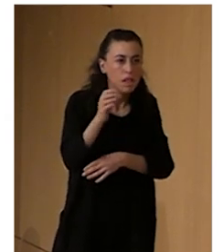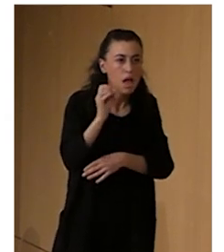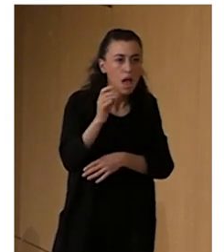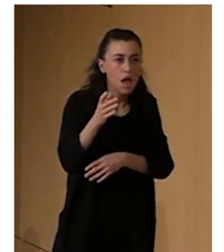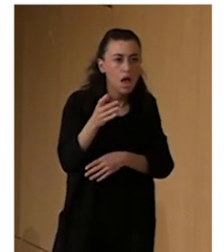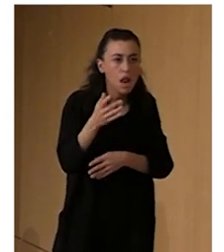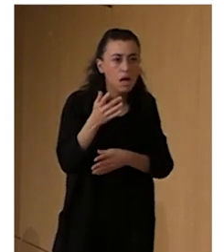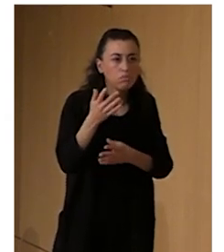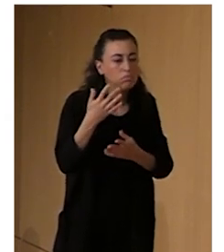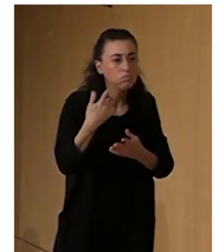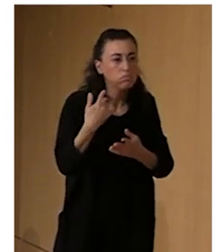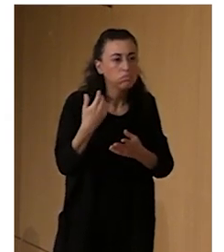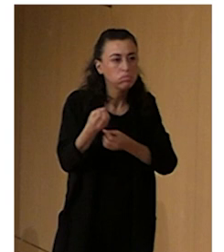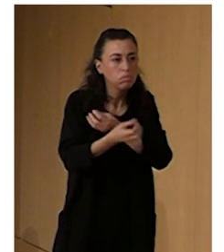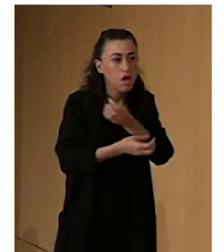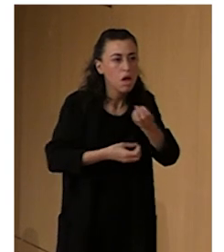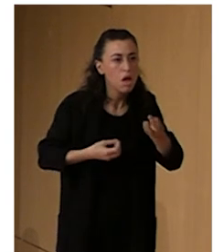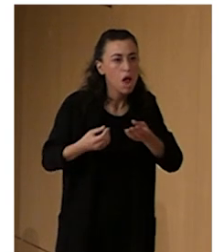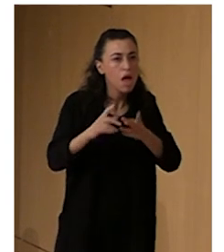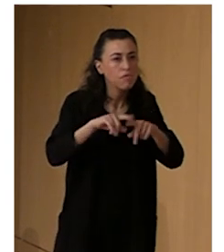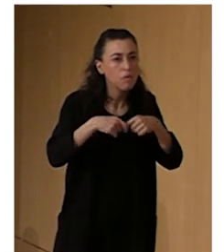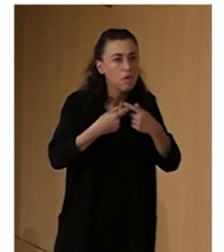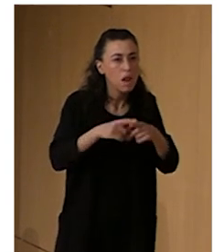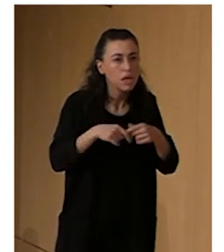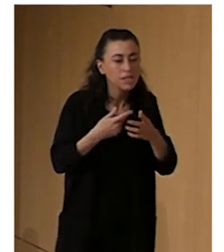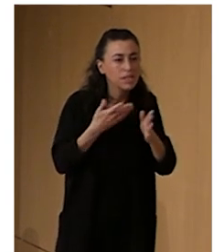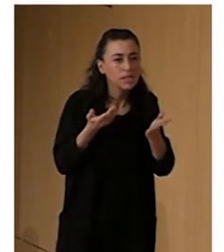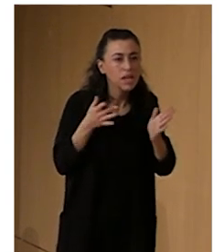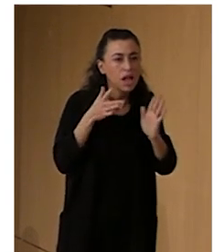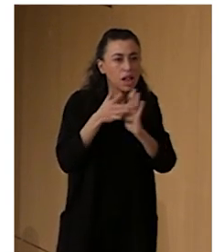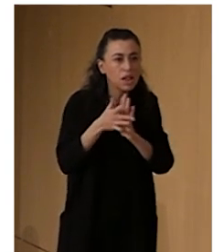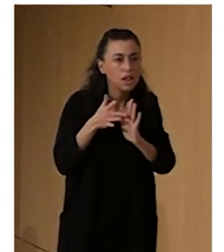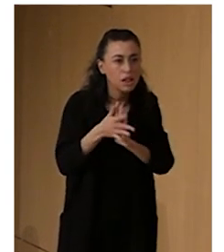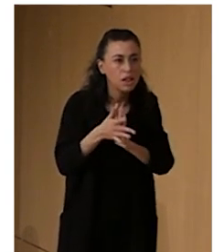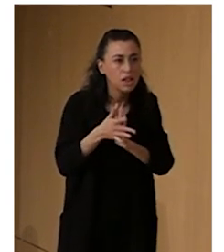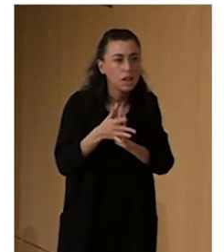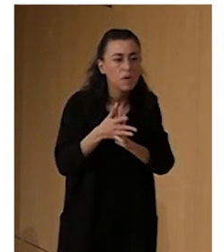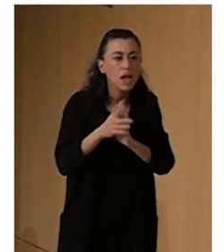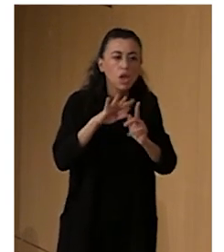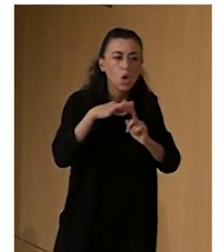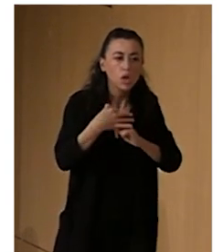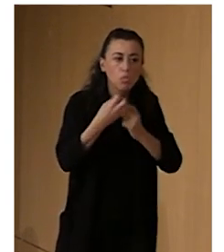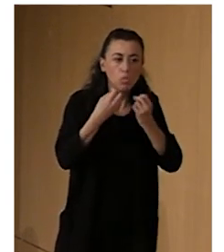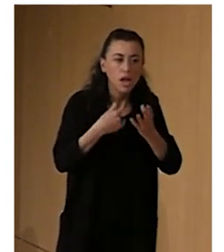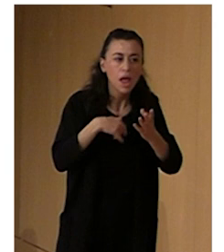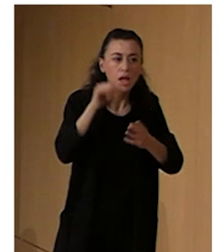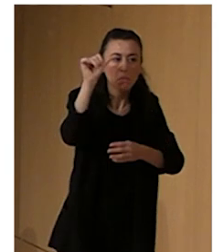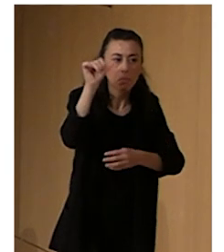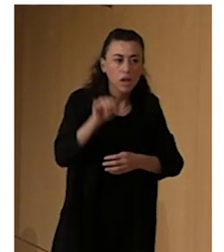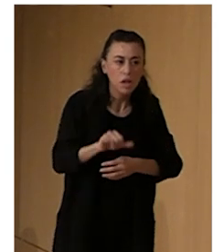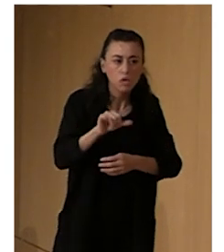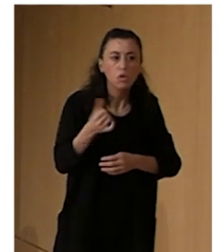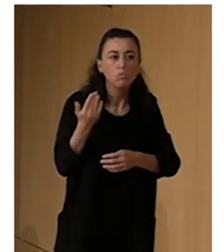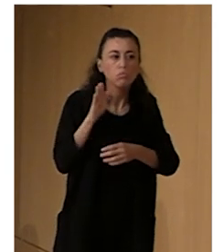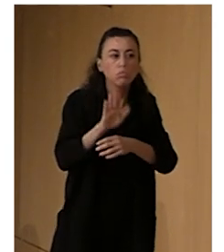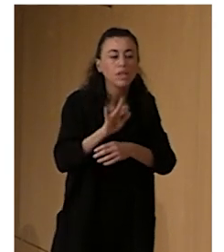familias donde les explica y contextualiza muy bien todo el ciclo las películas que se van a llevar a cabo y los debates que